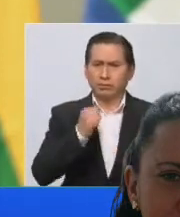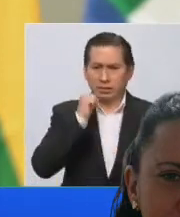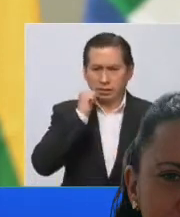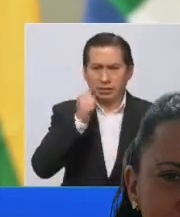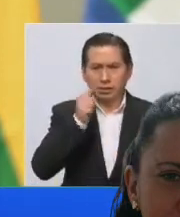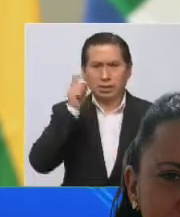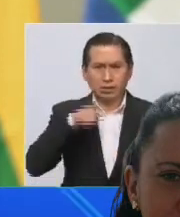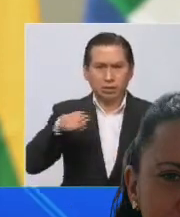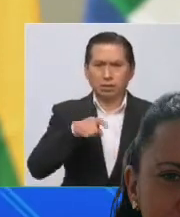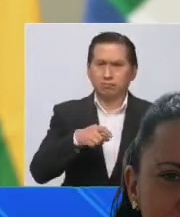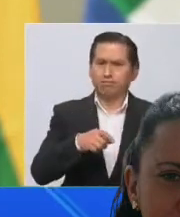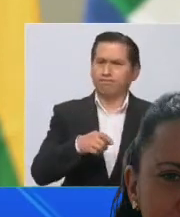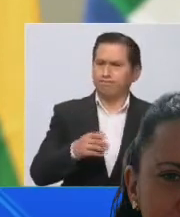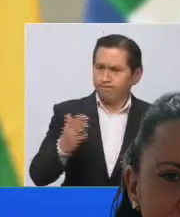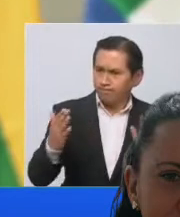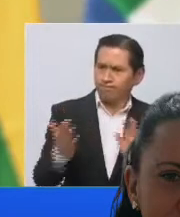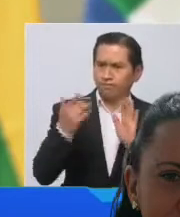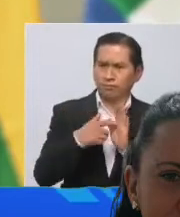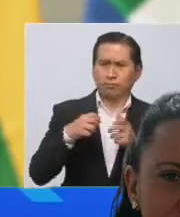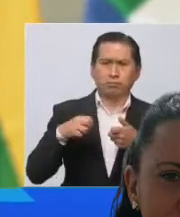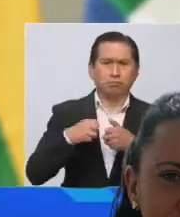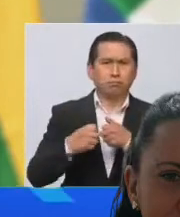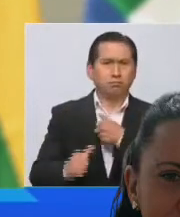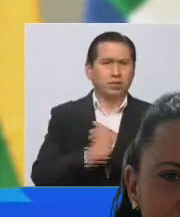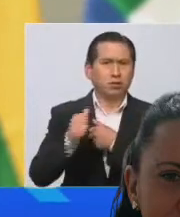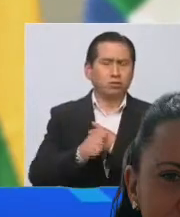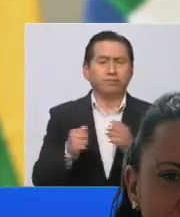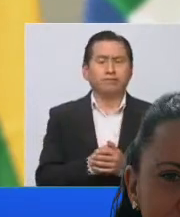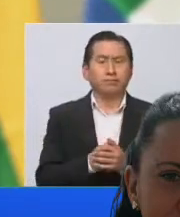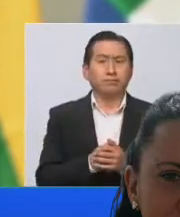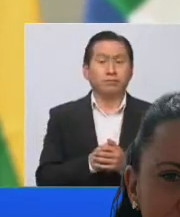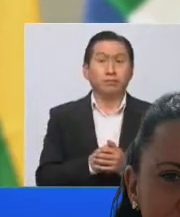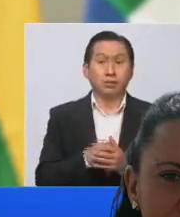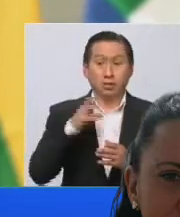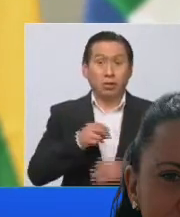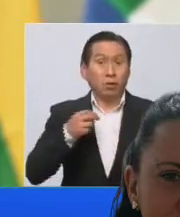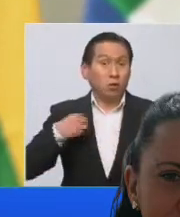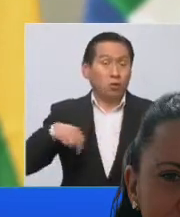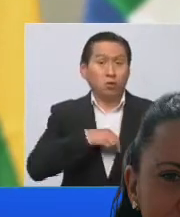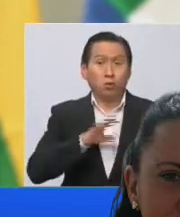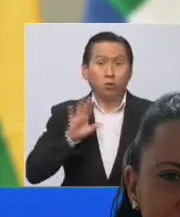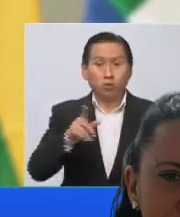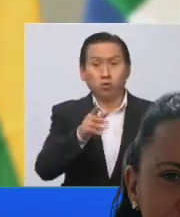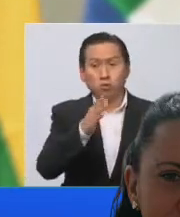de solicitar al proveedor el certificado RUPE para formalizar sus contrataciones, establece el